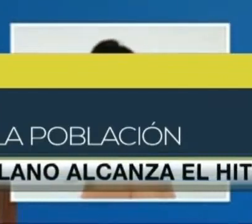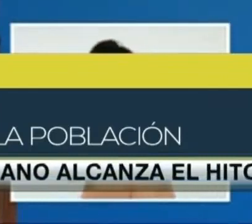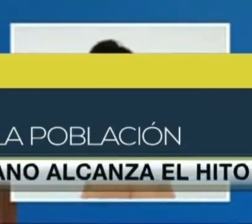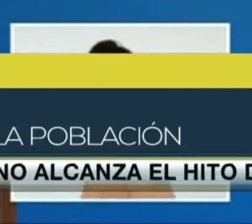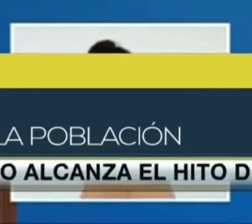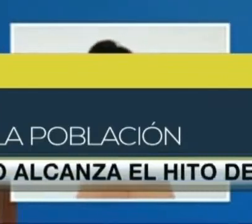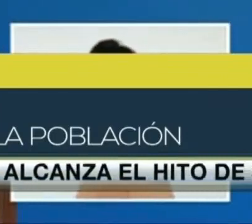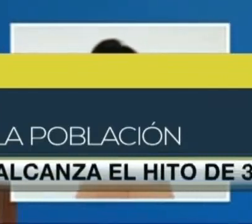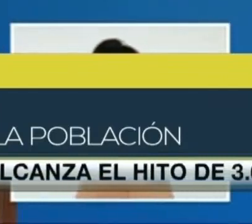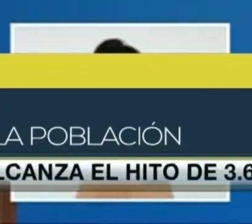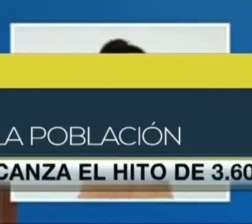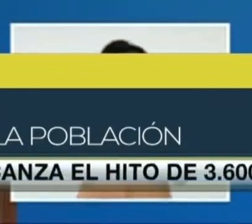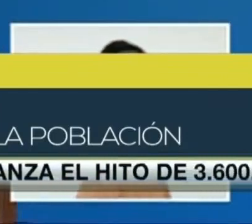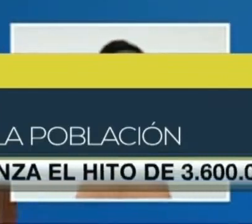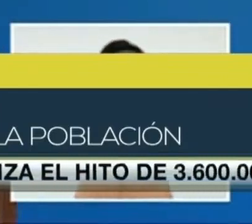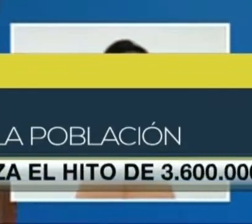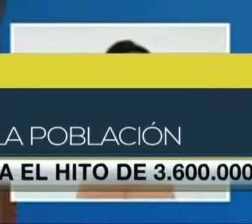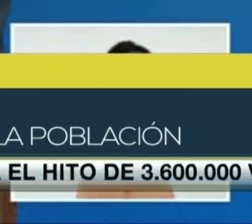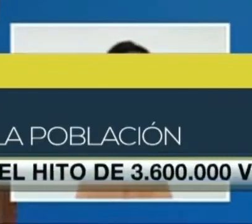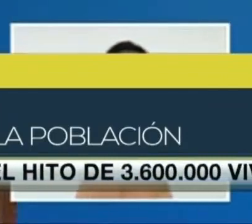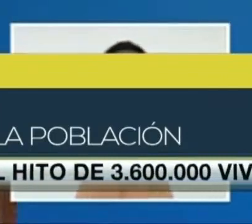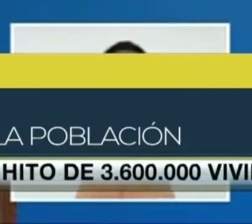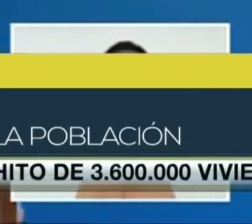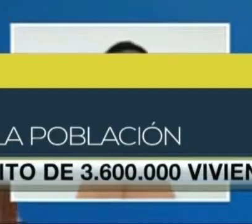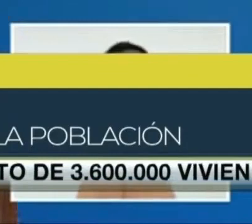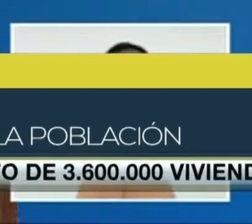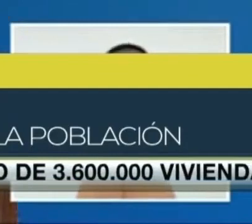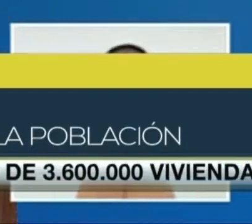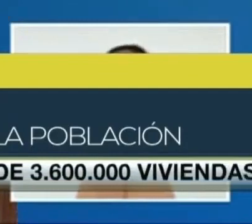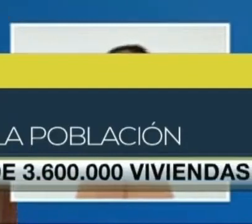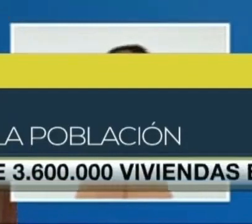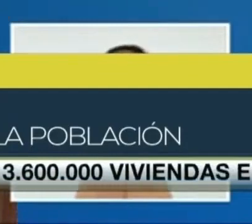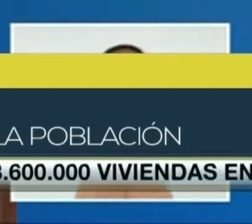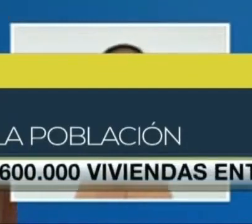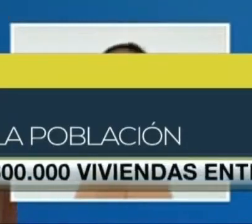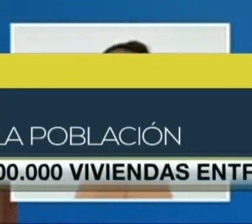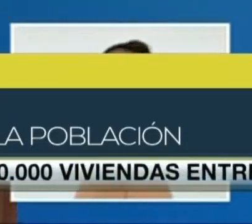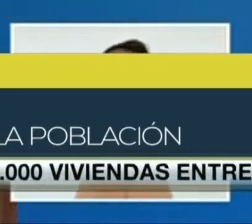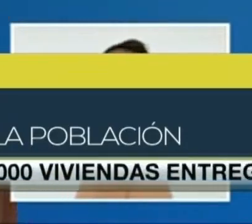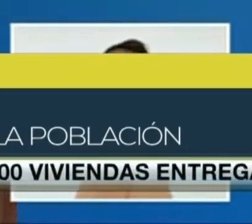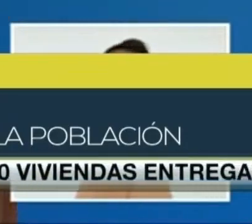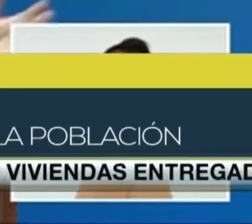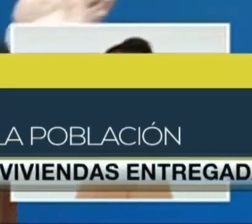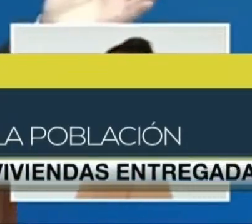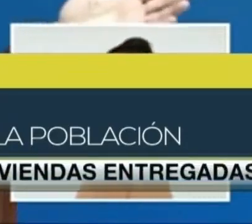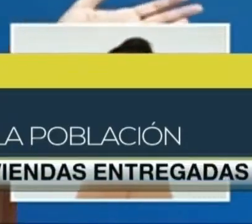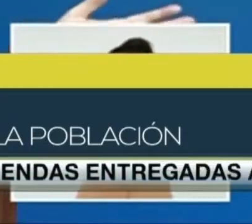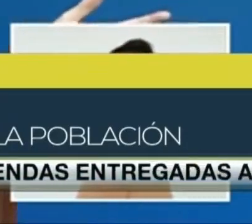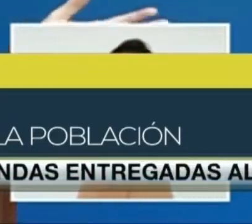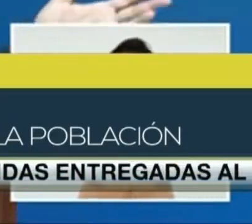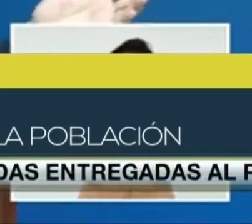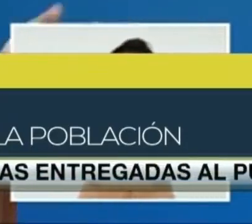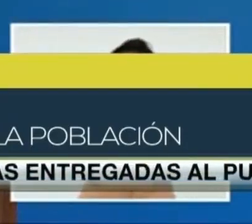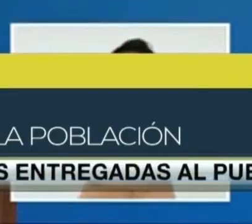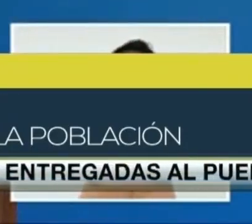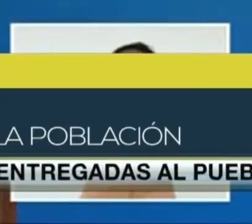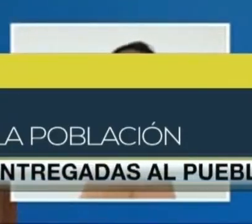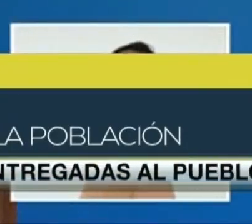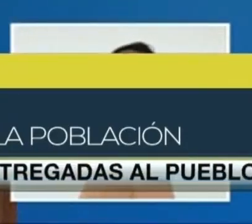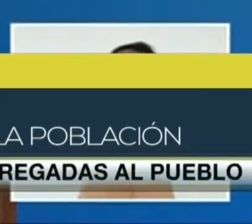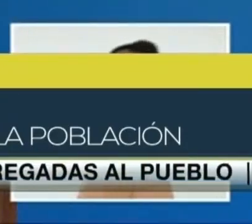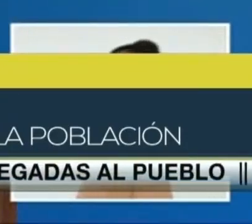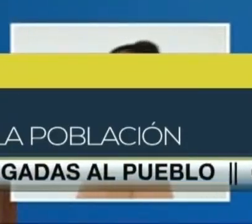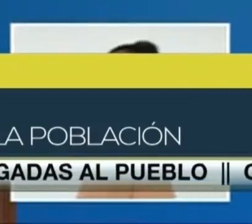emiten decenas y decenas de miles de millones de dólares en remesas a un montón de países del orbe,